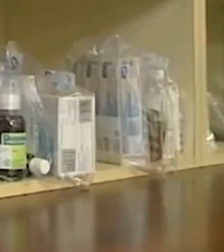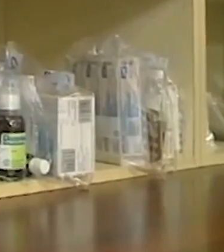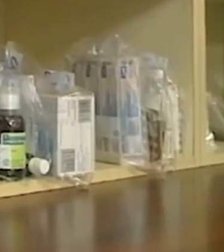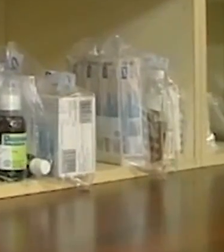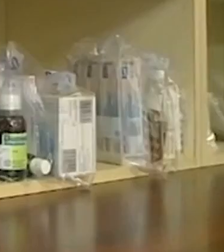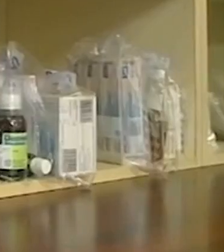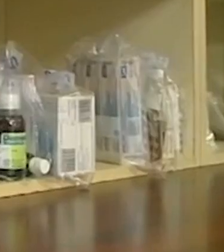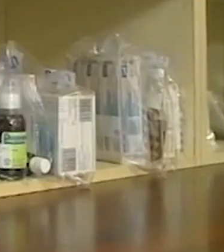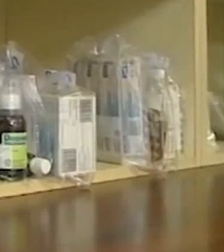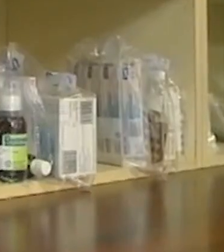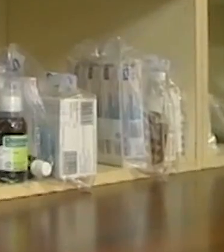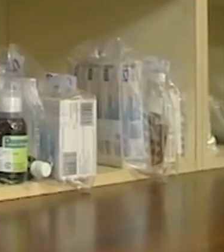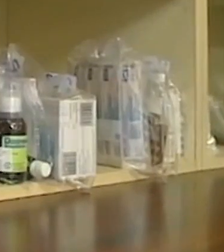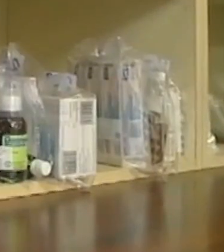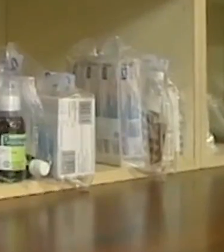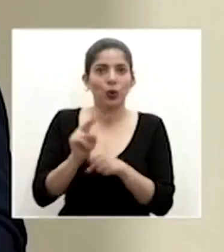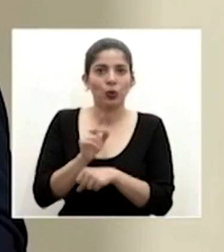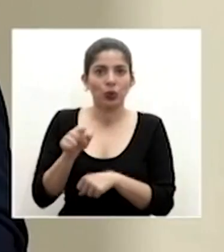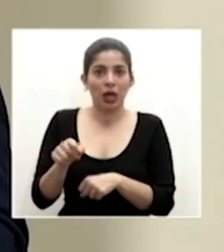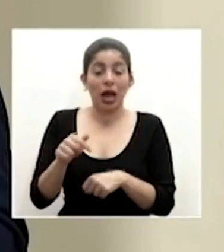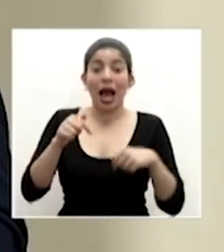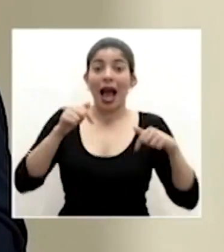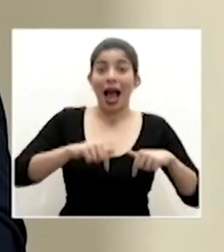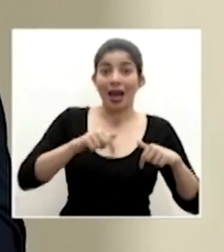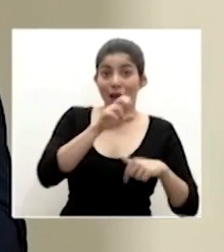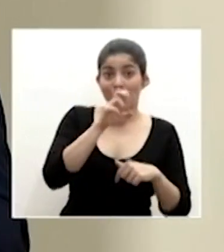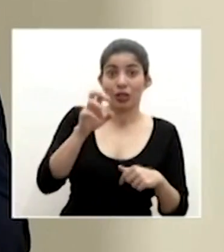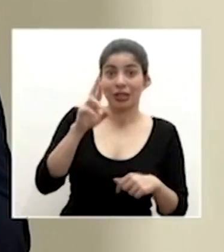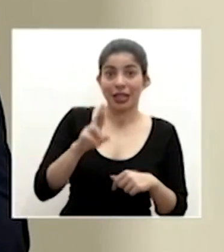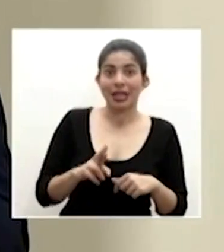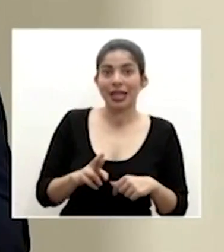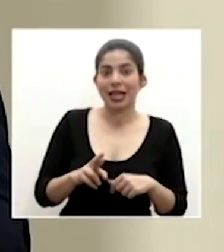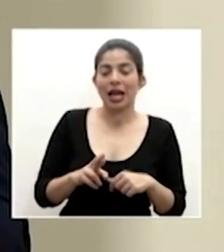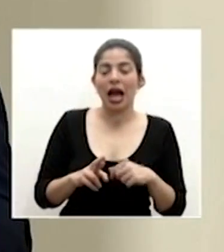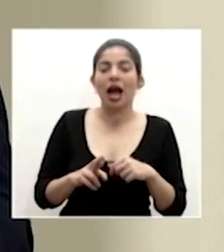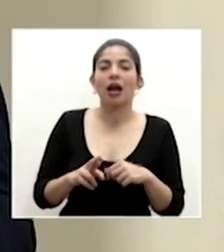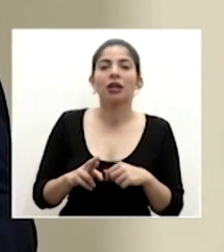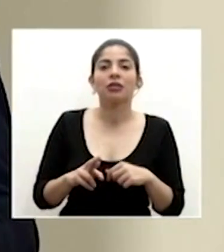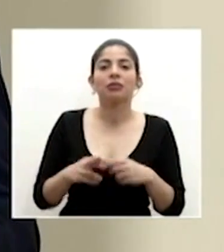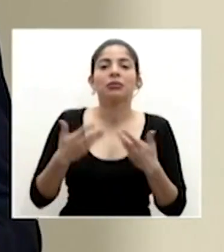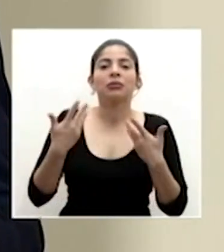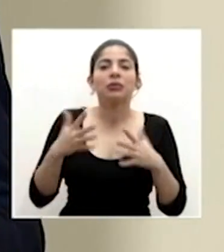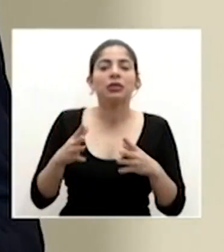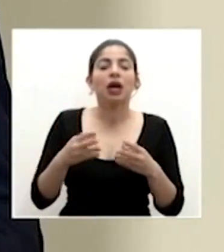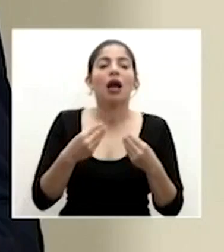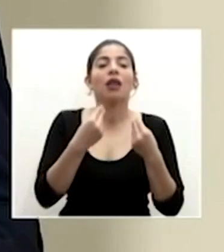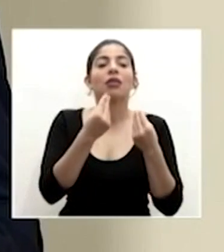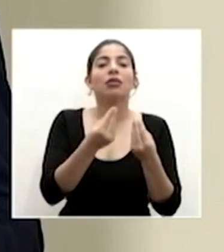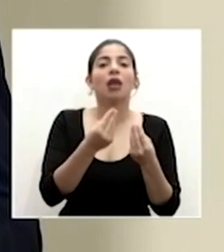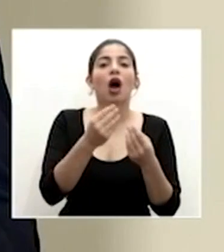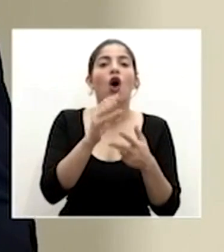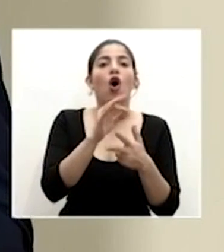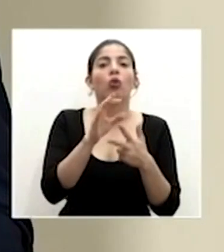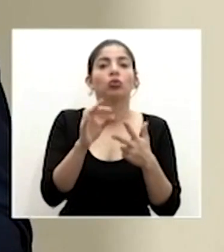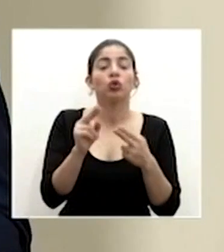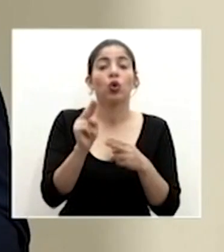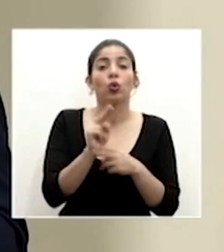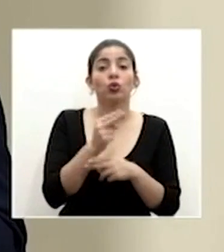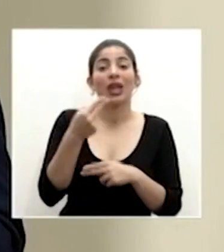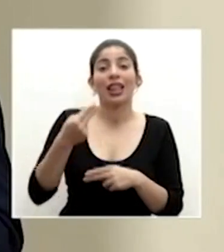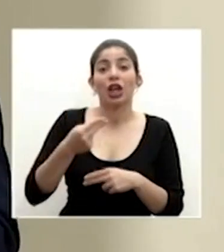los estudios sobre su efectividad. En Costa Rica se ha estado dando la opción del uso